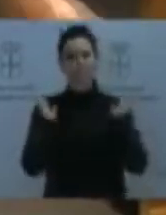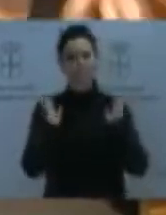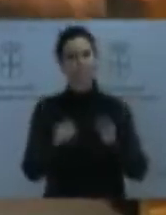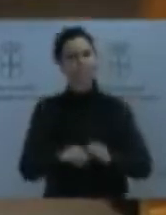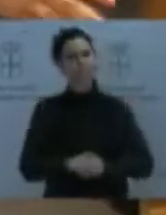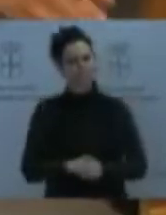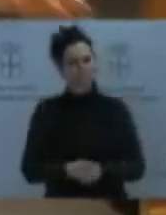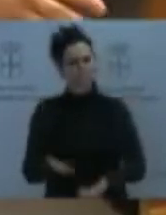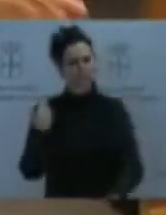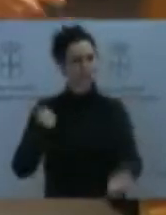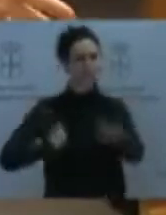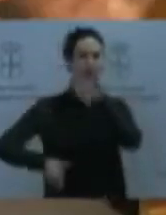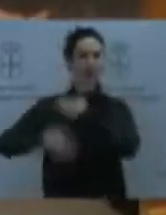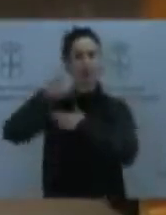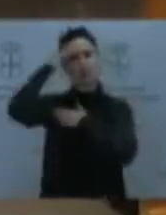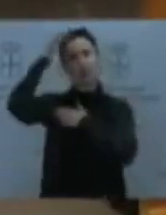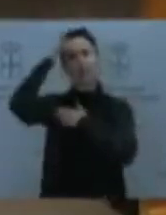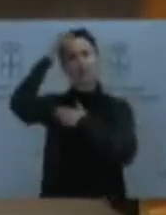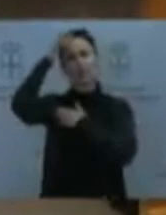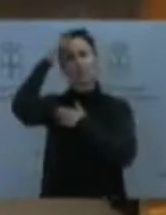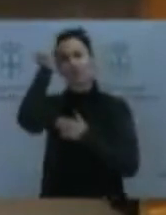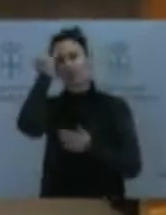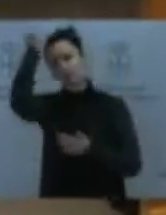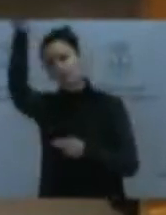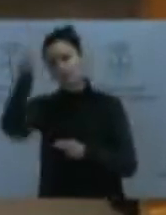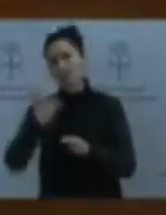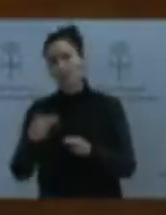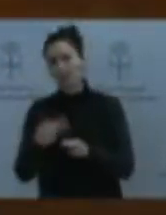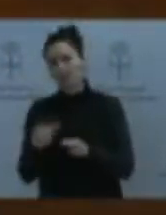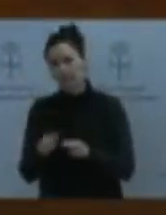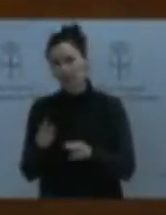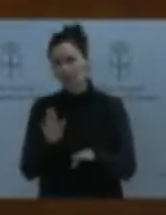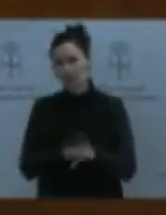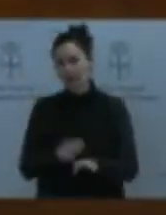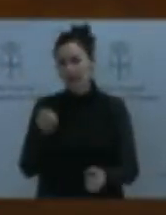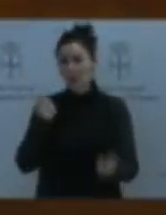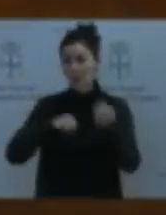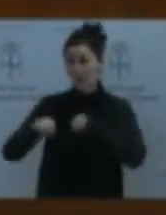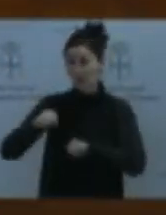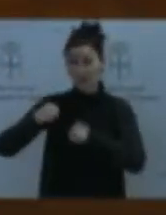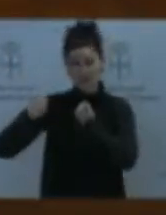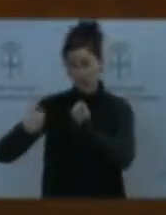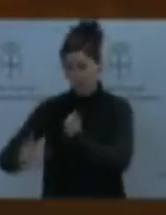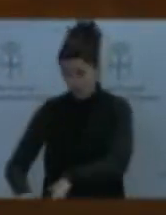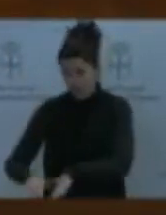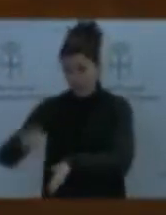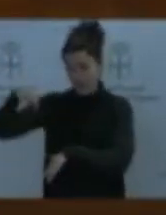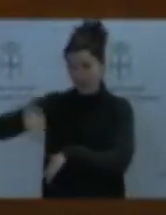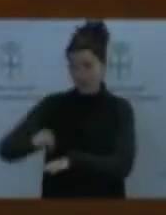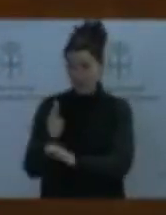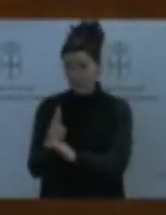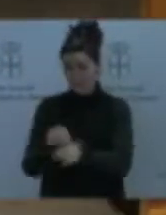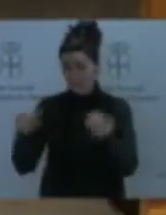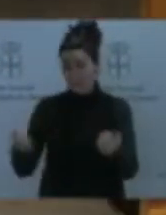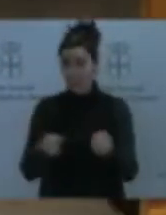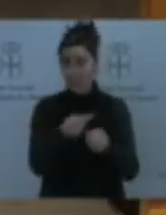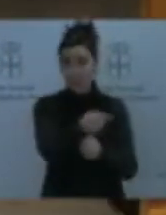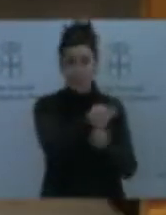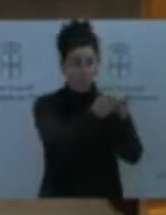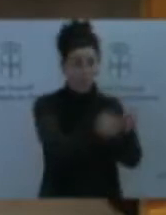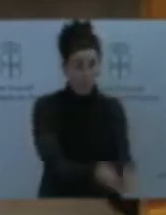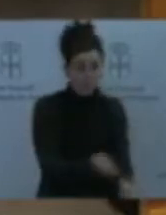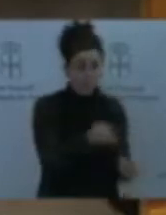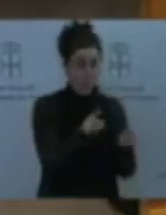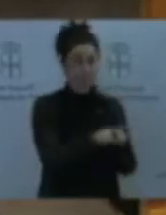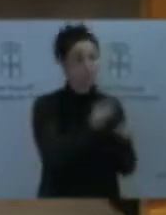y a la edad de piedra para comportarse en este Parlamento, usted va a tener que acabar, usted y los que le reemplacen, va a tener que acabar yéndose a Australia pero a